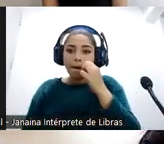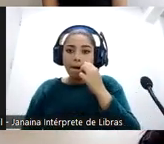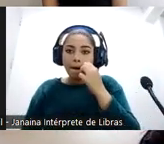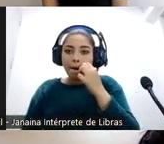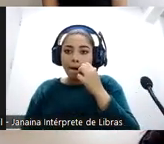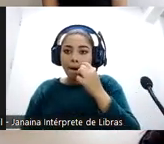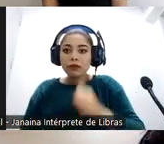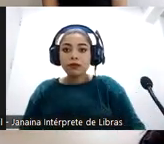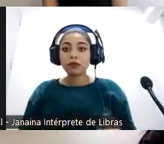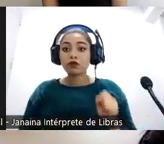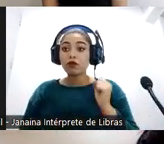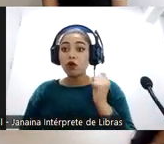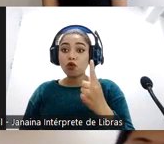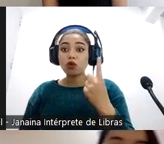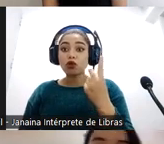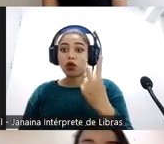Uno, dos, tres.